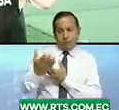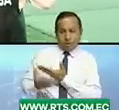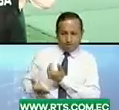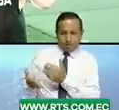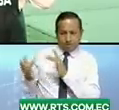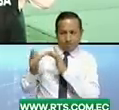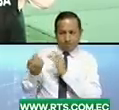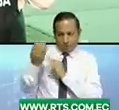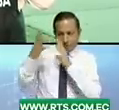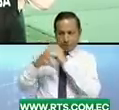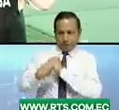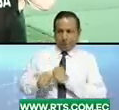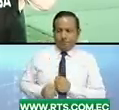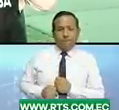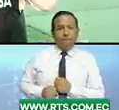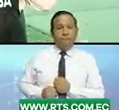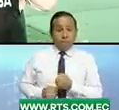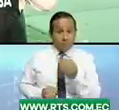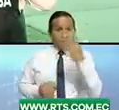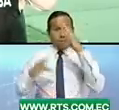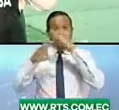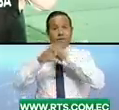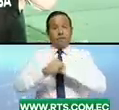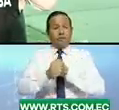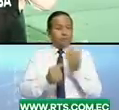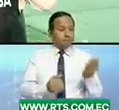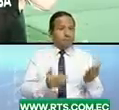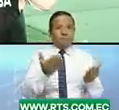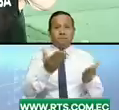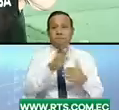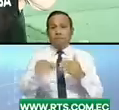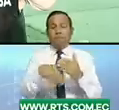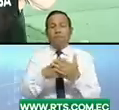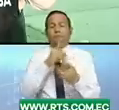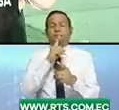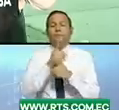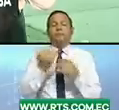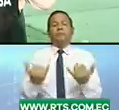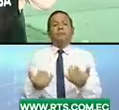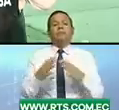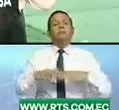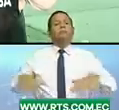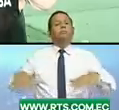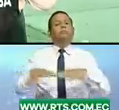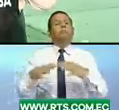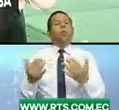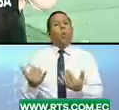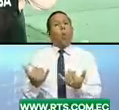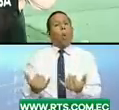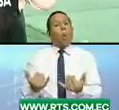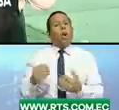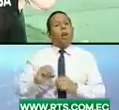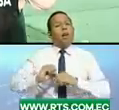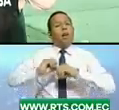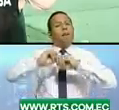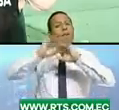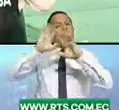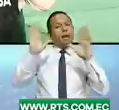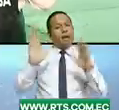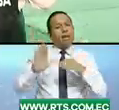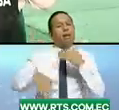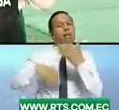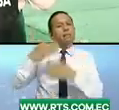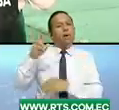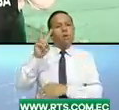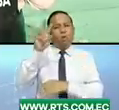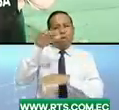Buenas noches, Annalie y Julio César, amables televidentes. Así es, eso ocurrió en la mañana y también a las 14 horas. Dos puntos